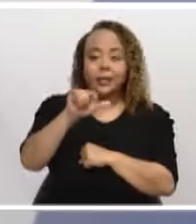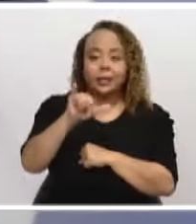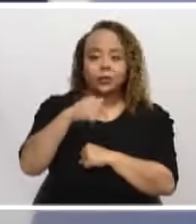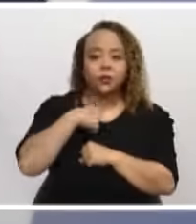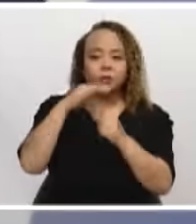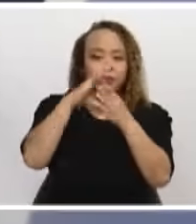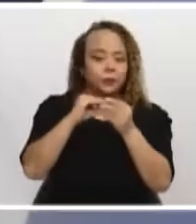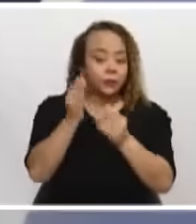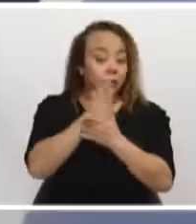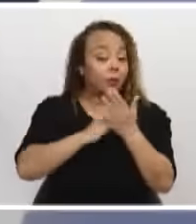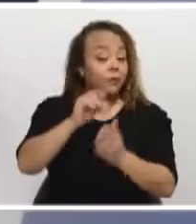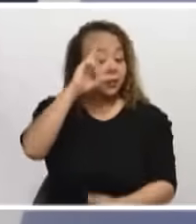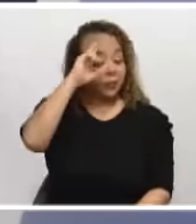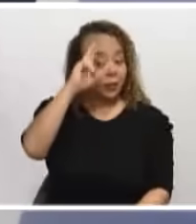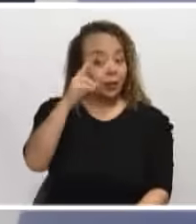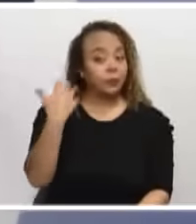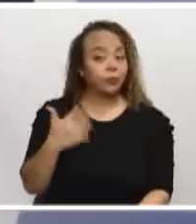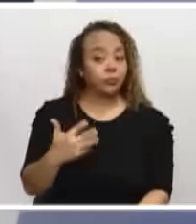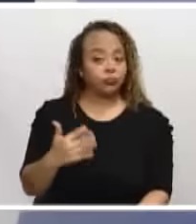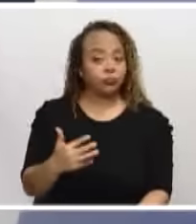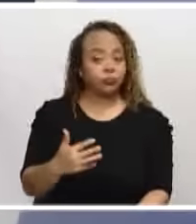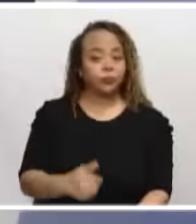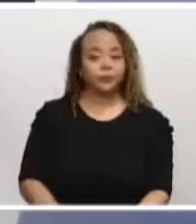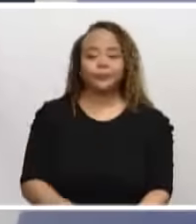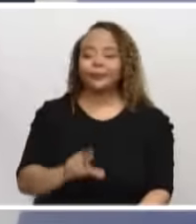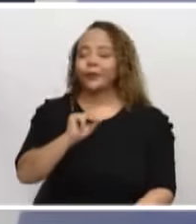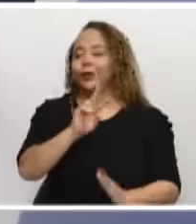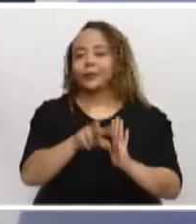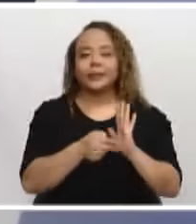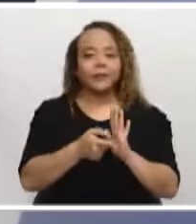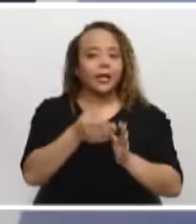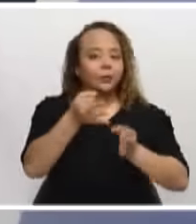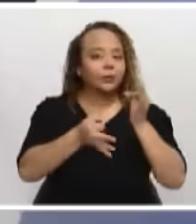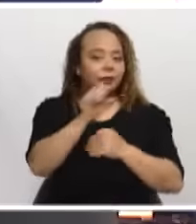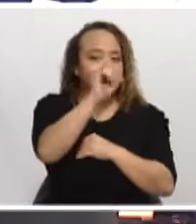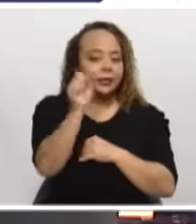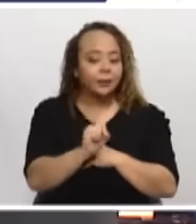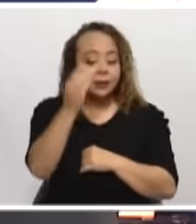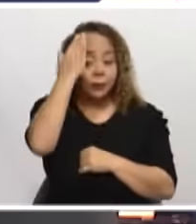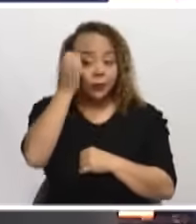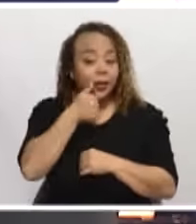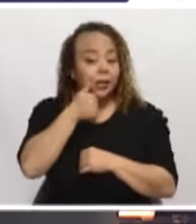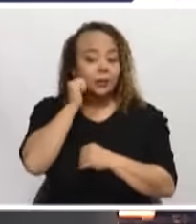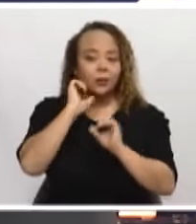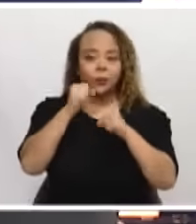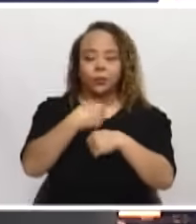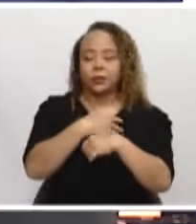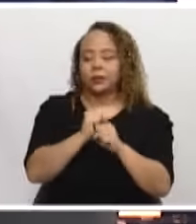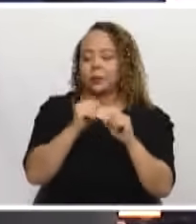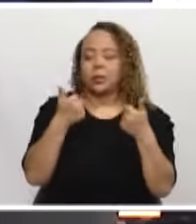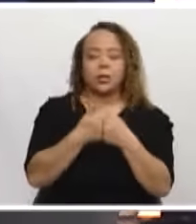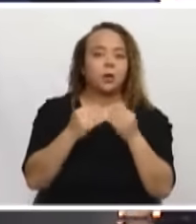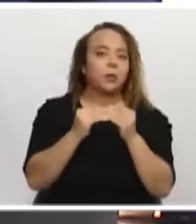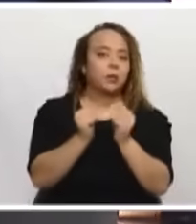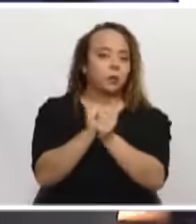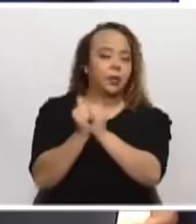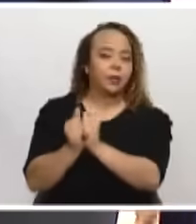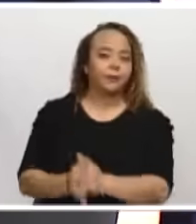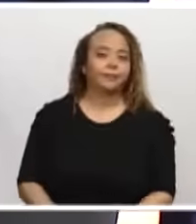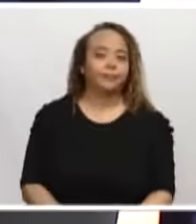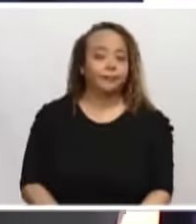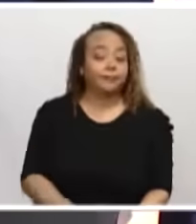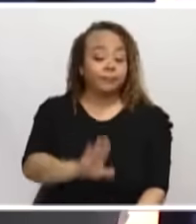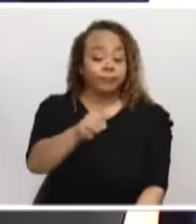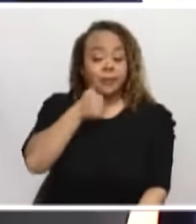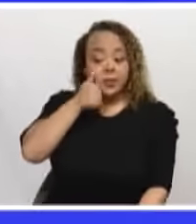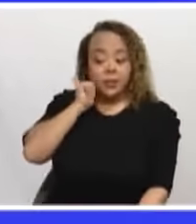una cosa es muy respetable muy respetable lo cual no quiere decir que esté justificando al sapriza porque sapriza ayer pudo hacer un partido mucho más competitivo ayer sapriza